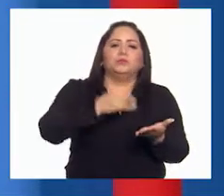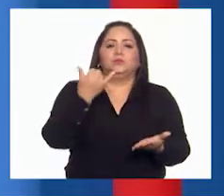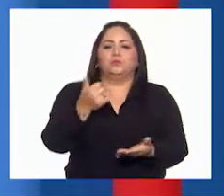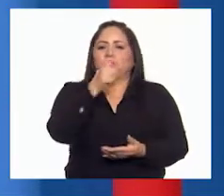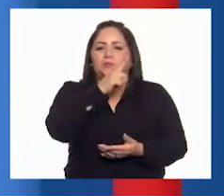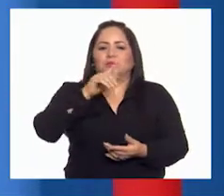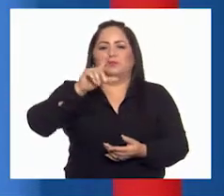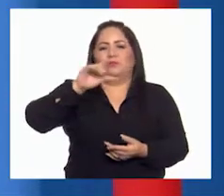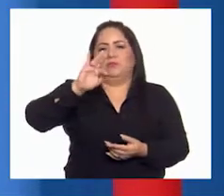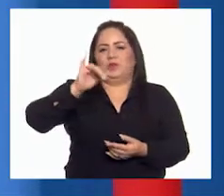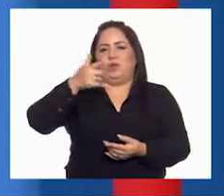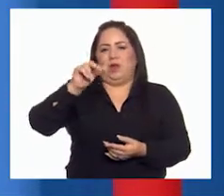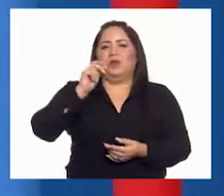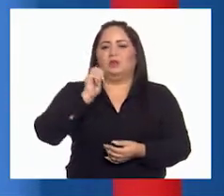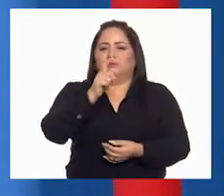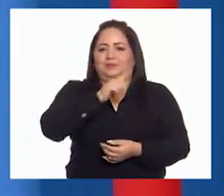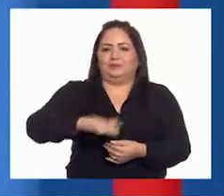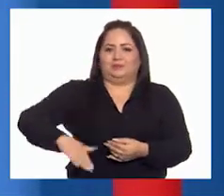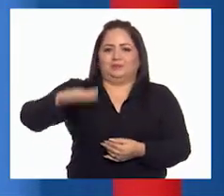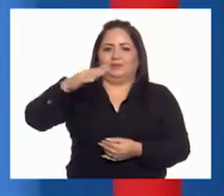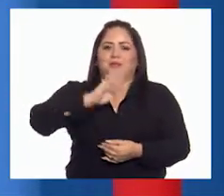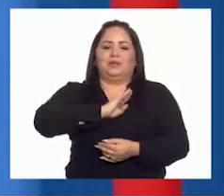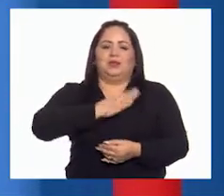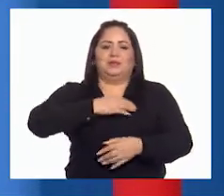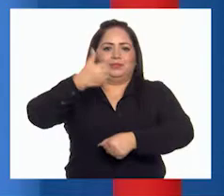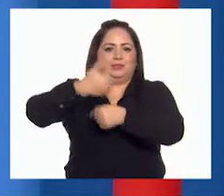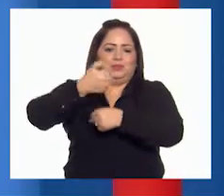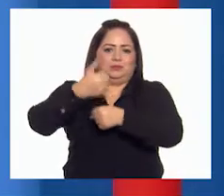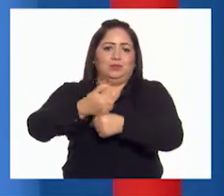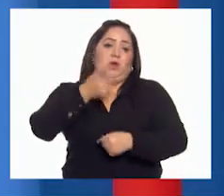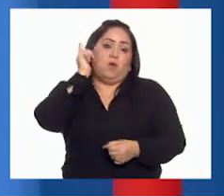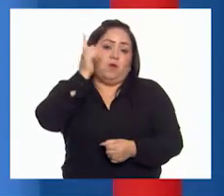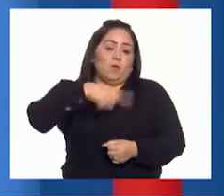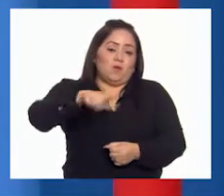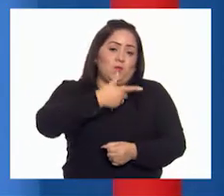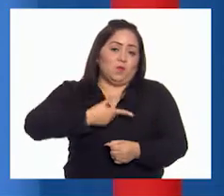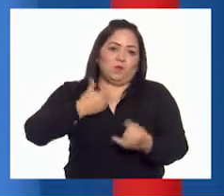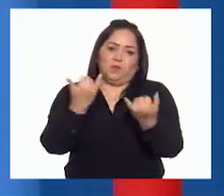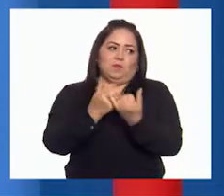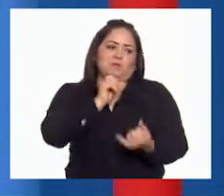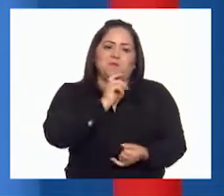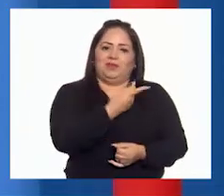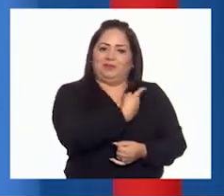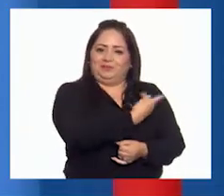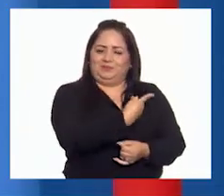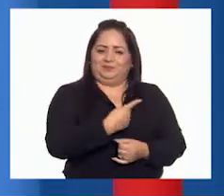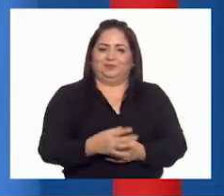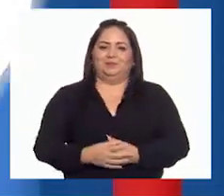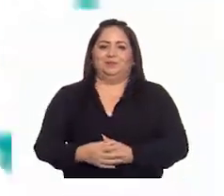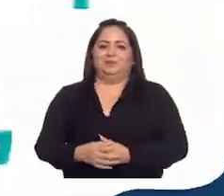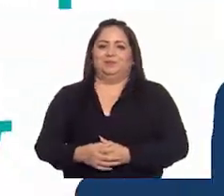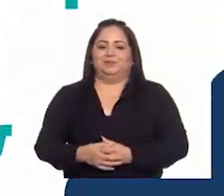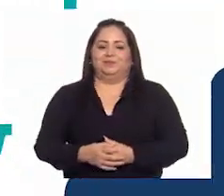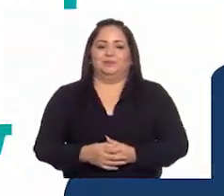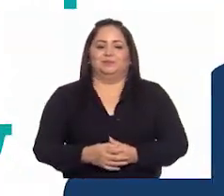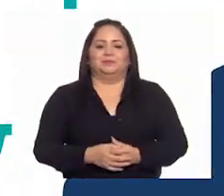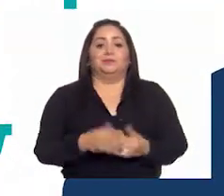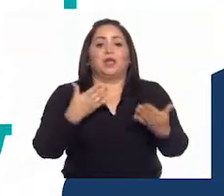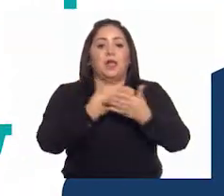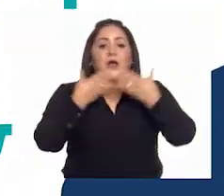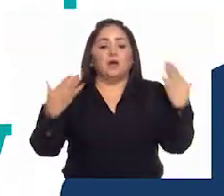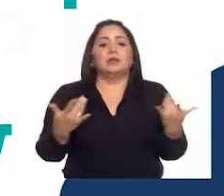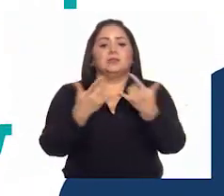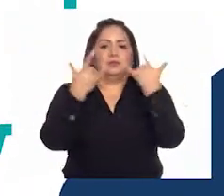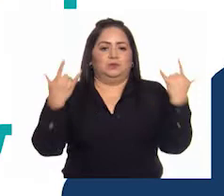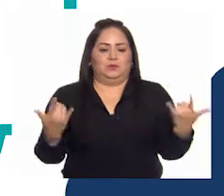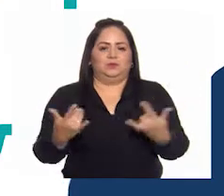lenguaje figurado, de lengua materna español de 6º grado. Y espero que lo hayan disfrutado tanto como la maestra Gaby y yo. A